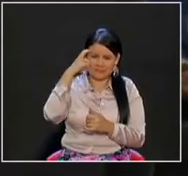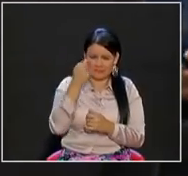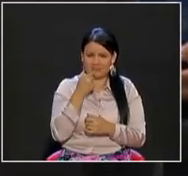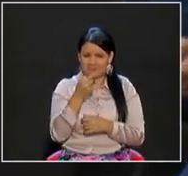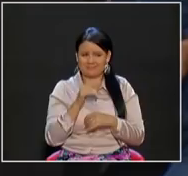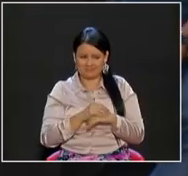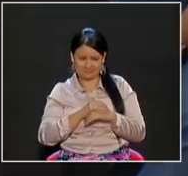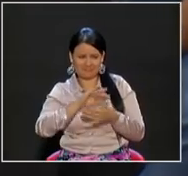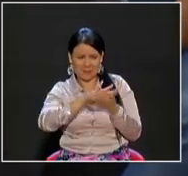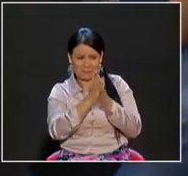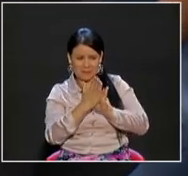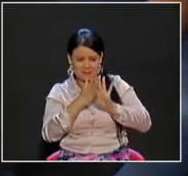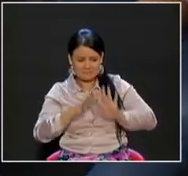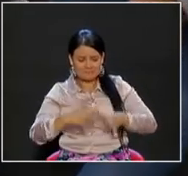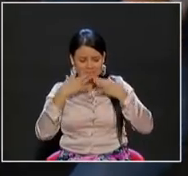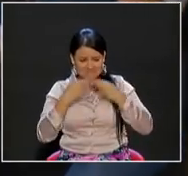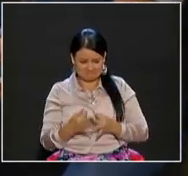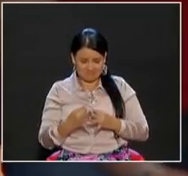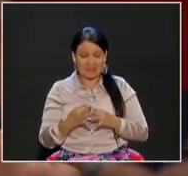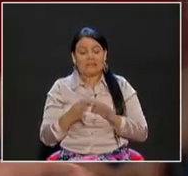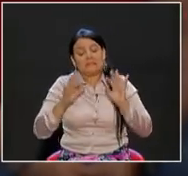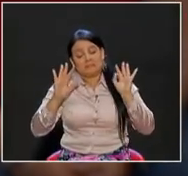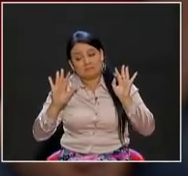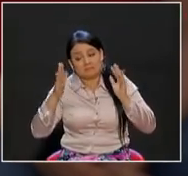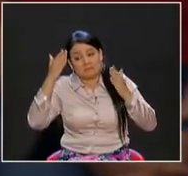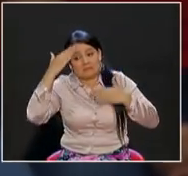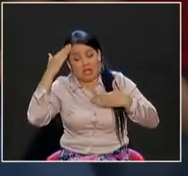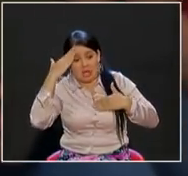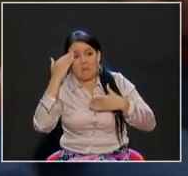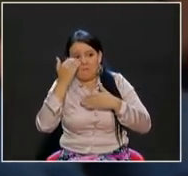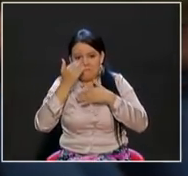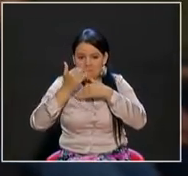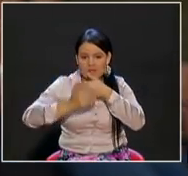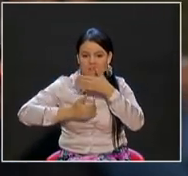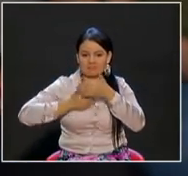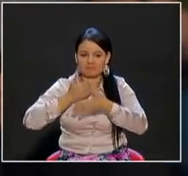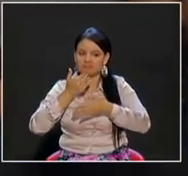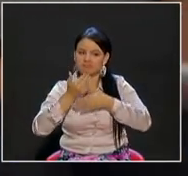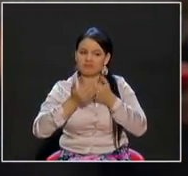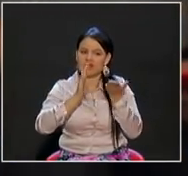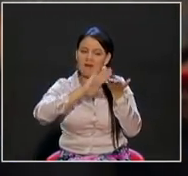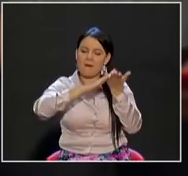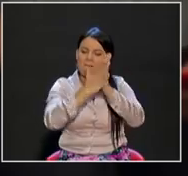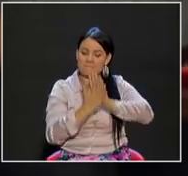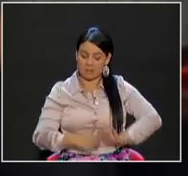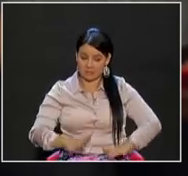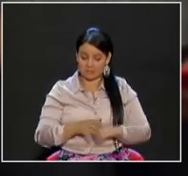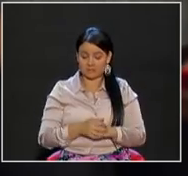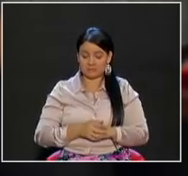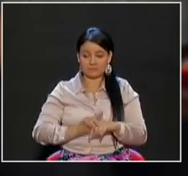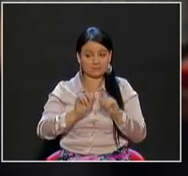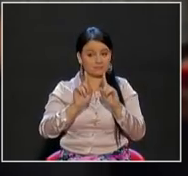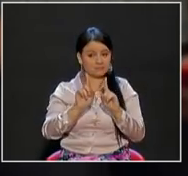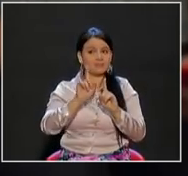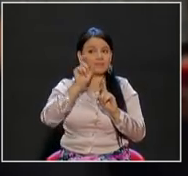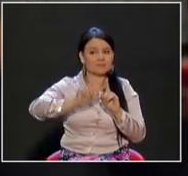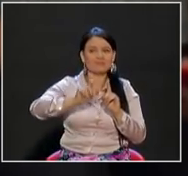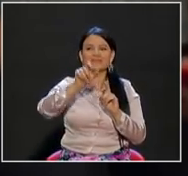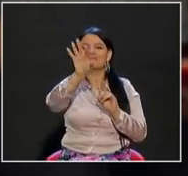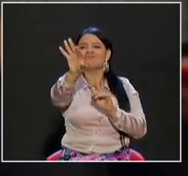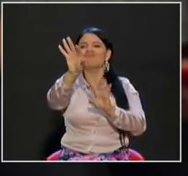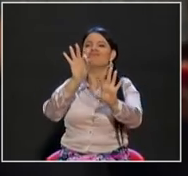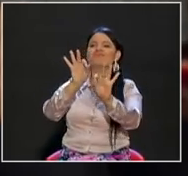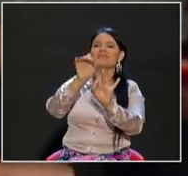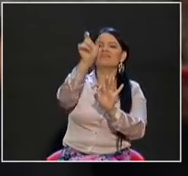y consciente e inconscientemente lo está logrando necesitamos un gobernador que vuelva a buscar la reconciliación para